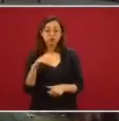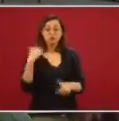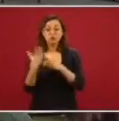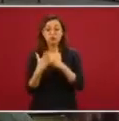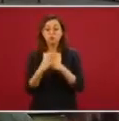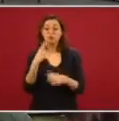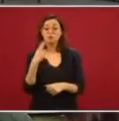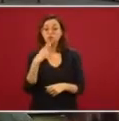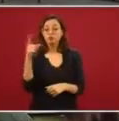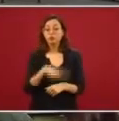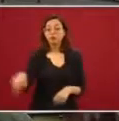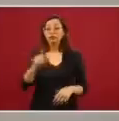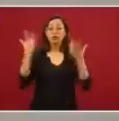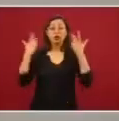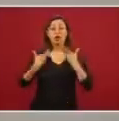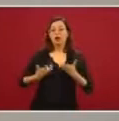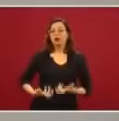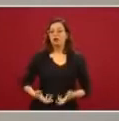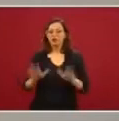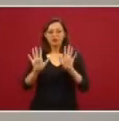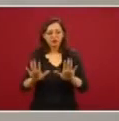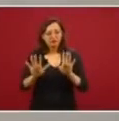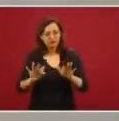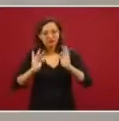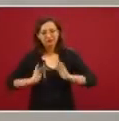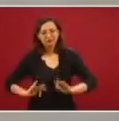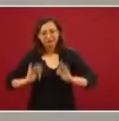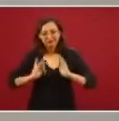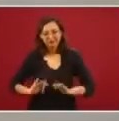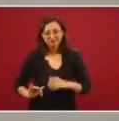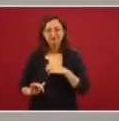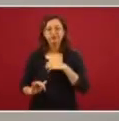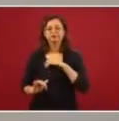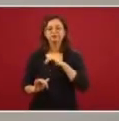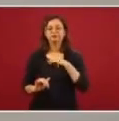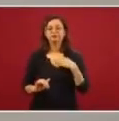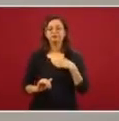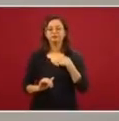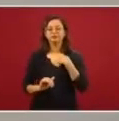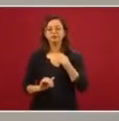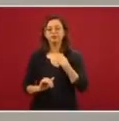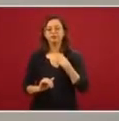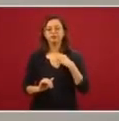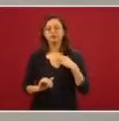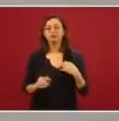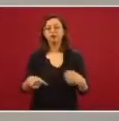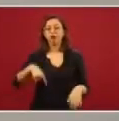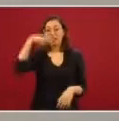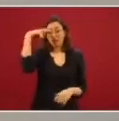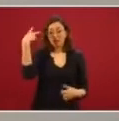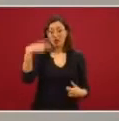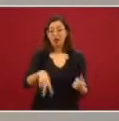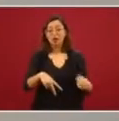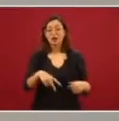no cunda el pánico en méxico como parte de los distintos protocolos de preparación hospitalaria en